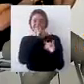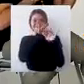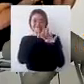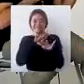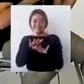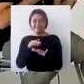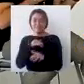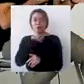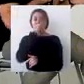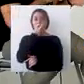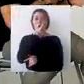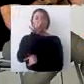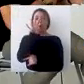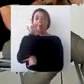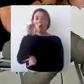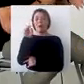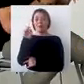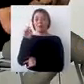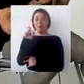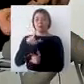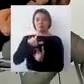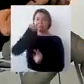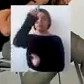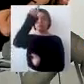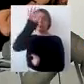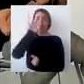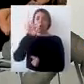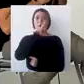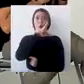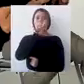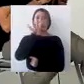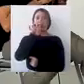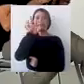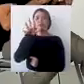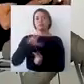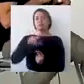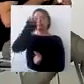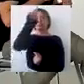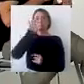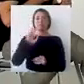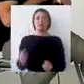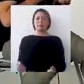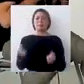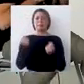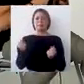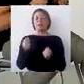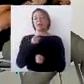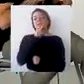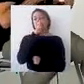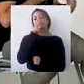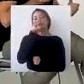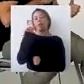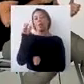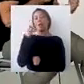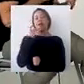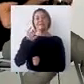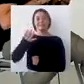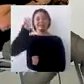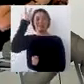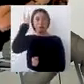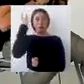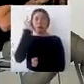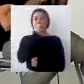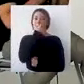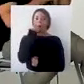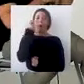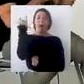tiene 1,90, 1,95 de estatura, tiene un peso de 70 kilos aproximadamente, que es rubio, que tiene los ojos